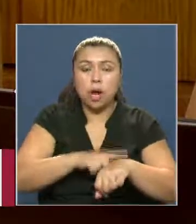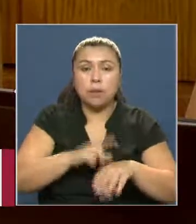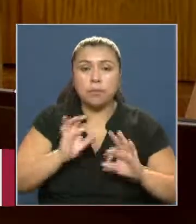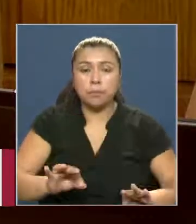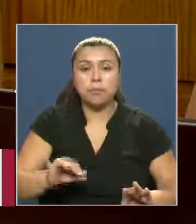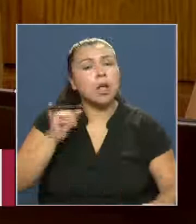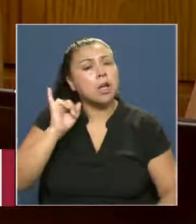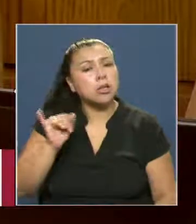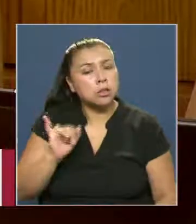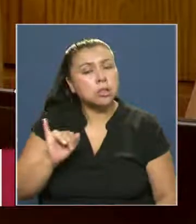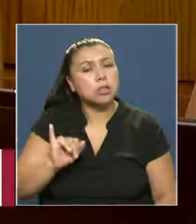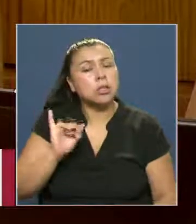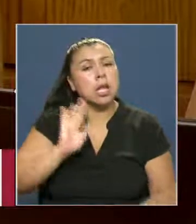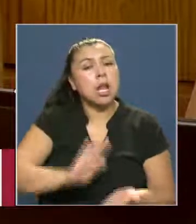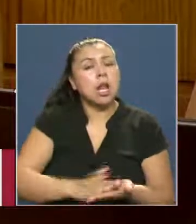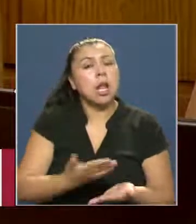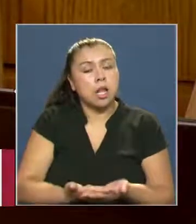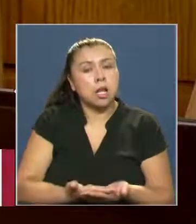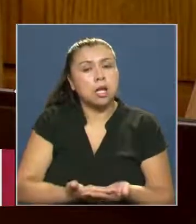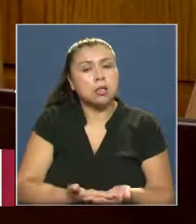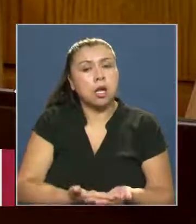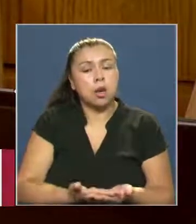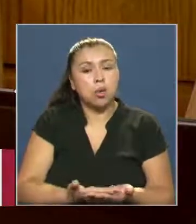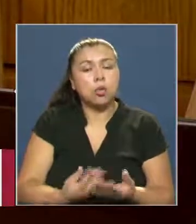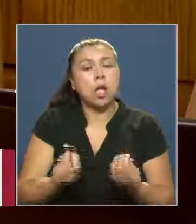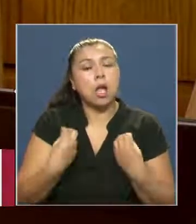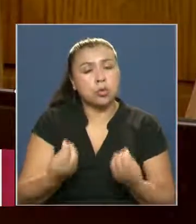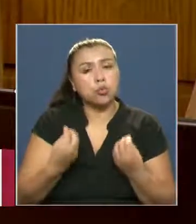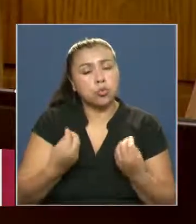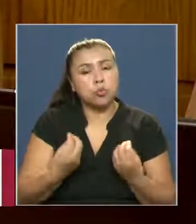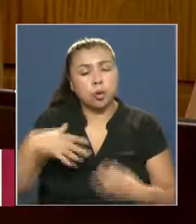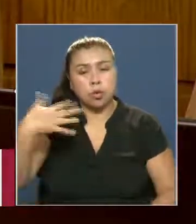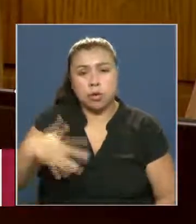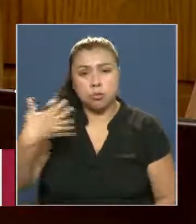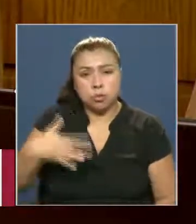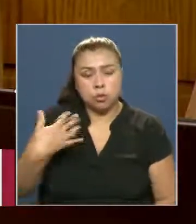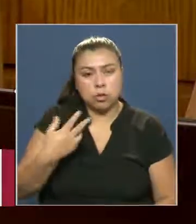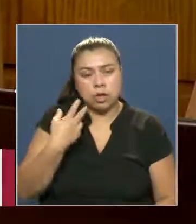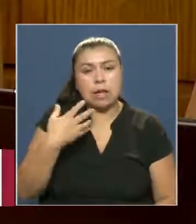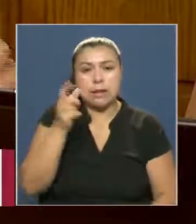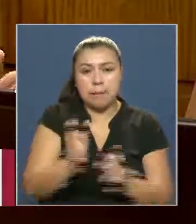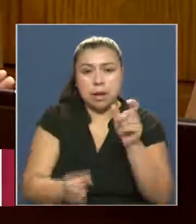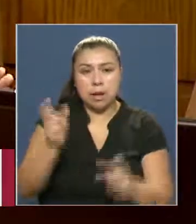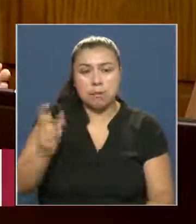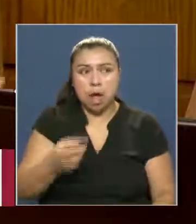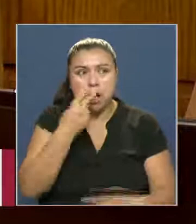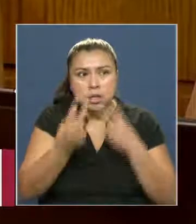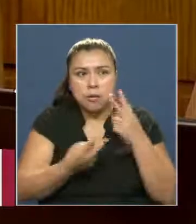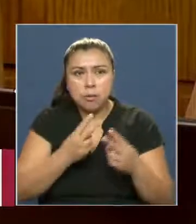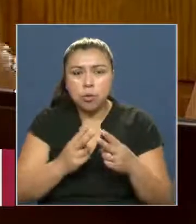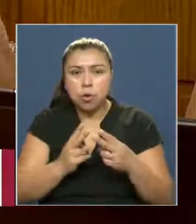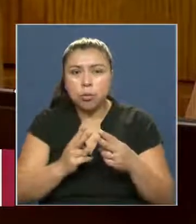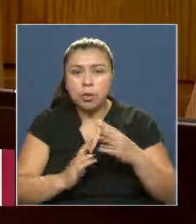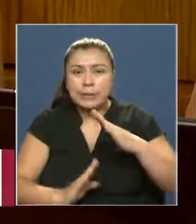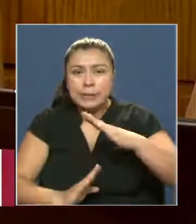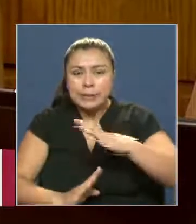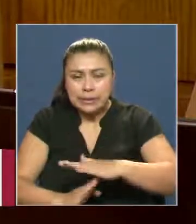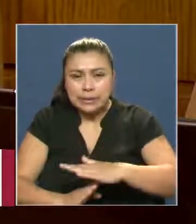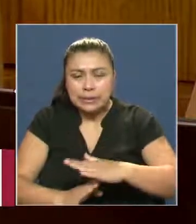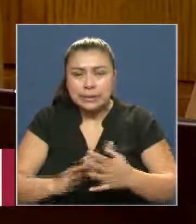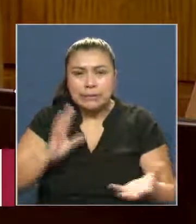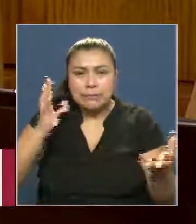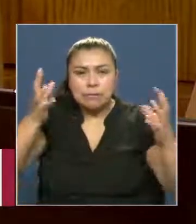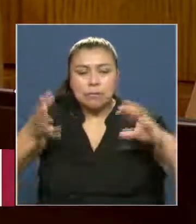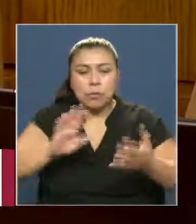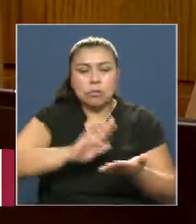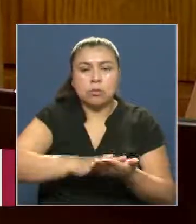Efectivamente, la salud es un bien preciado. Ya vemos cómo se paraliza el mundo cuando la salud de las